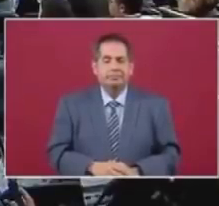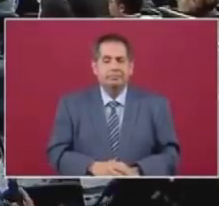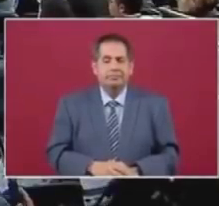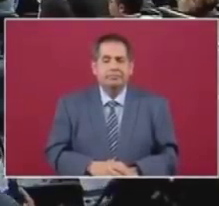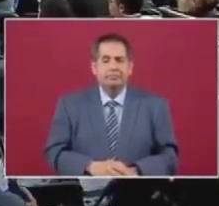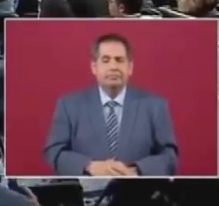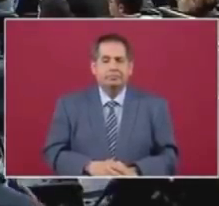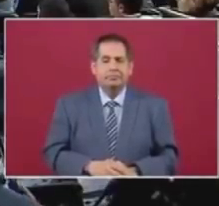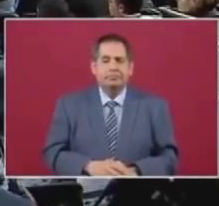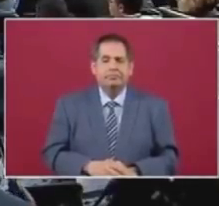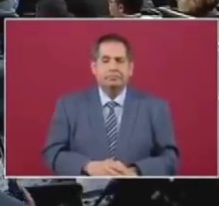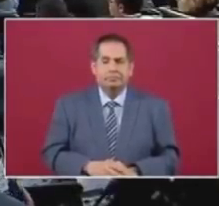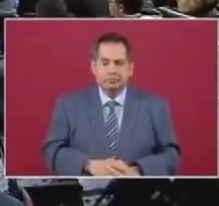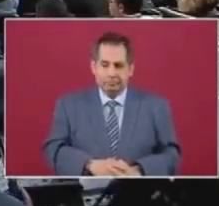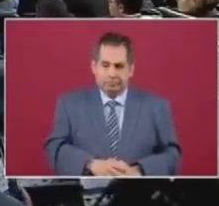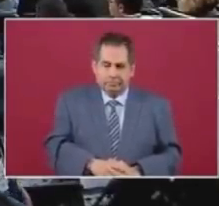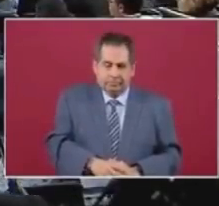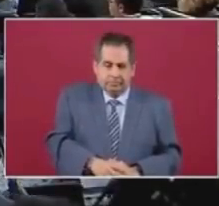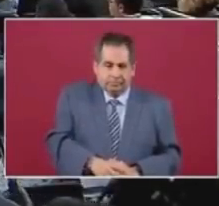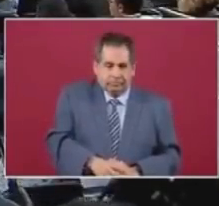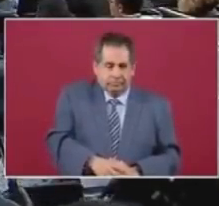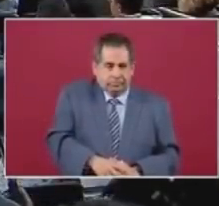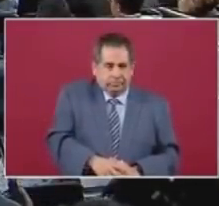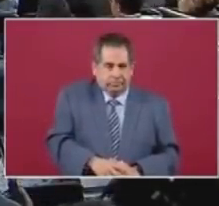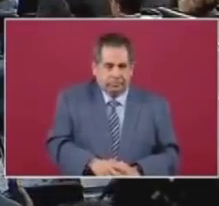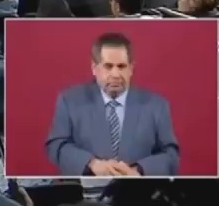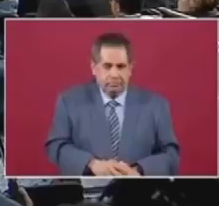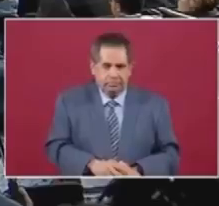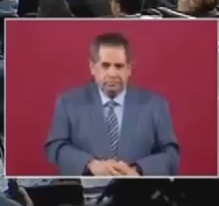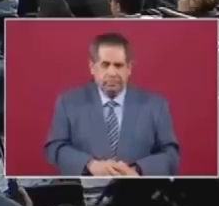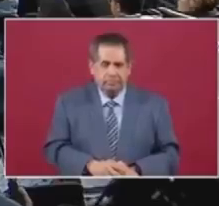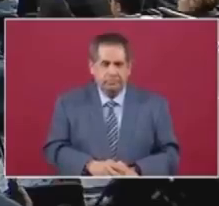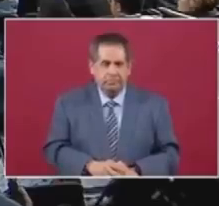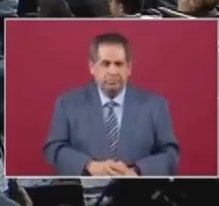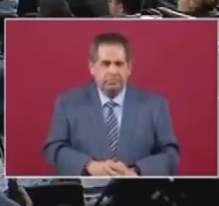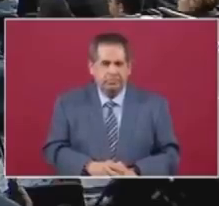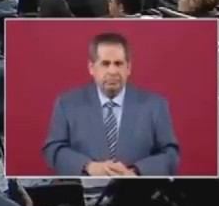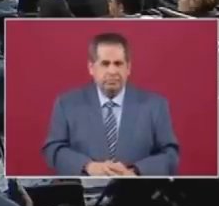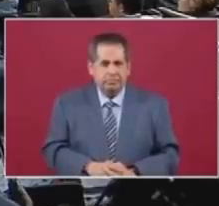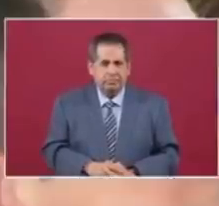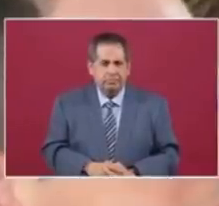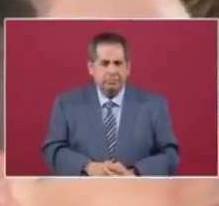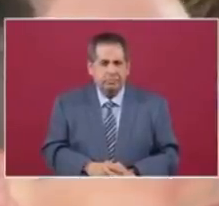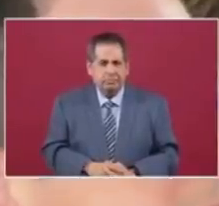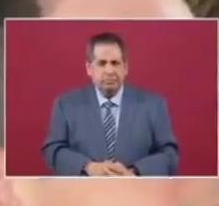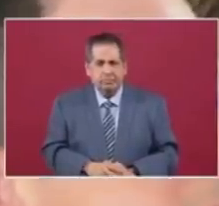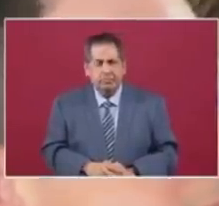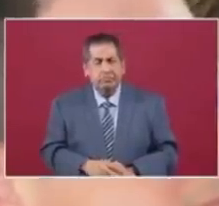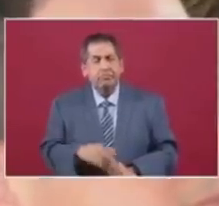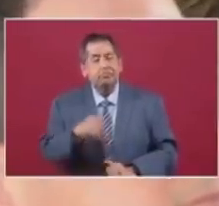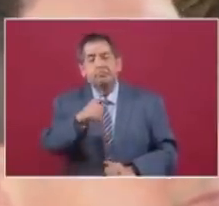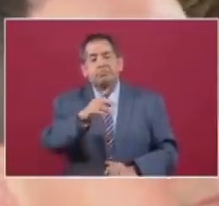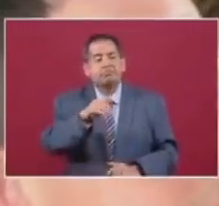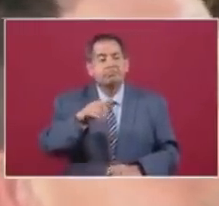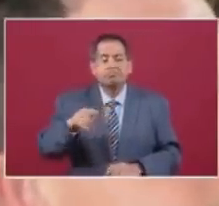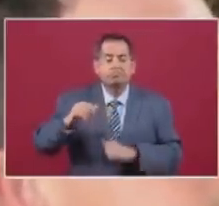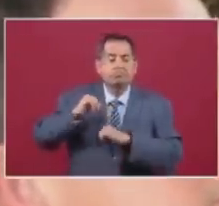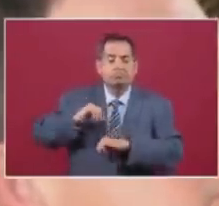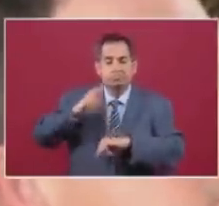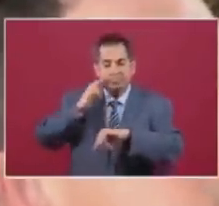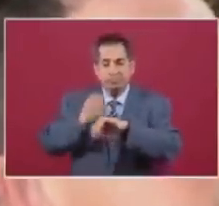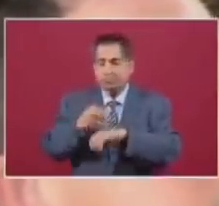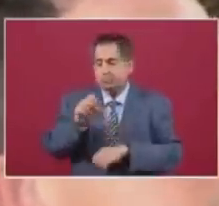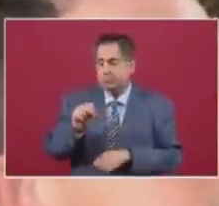ya llega a la Cancillería de protesta? Que les quitaron el equipo a nuestros colegas de Univisión. La Cancillería